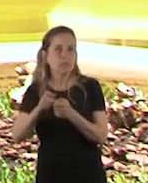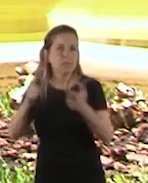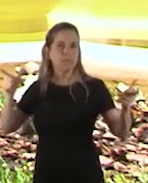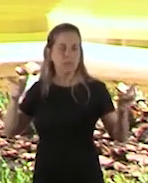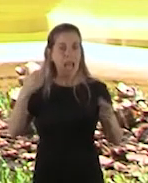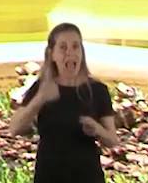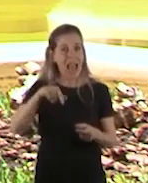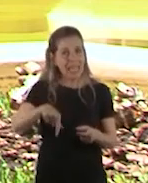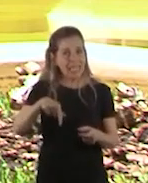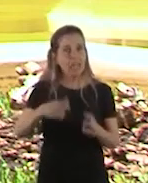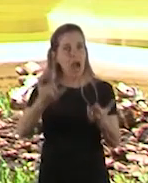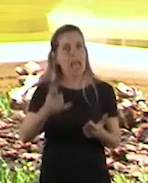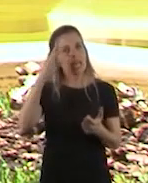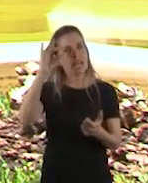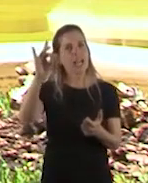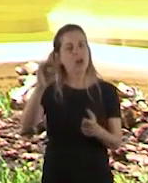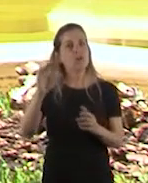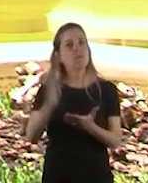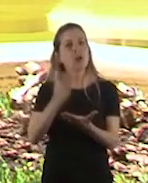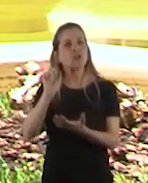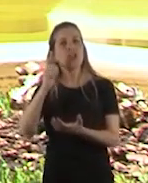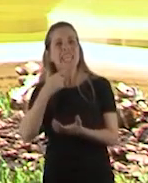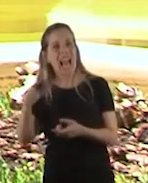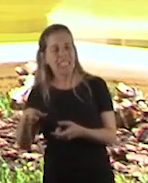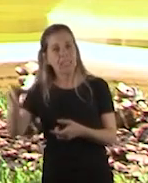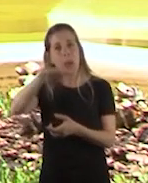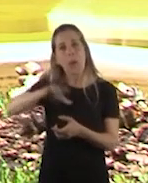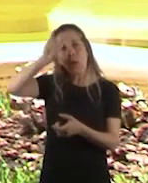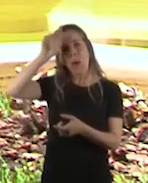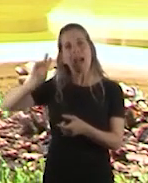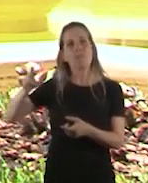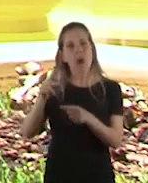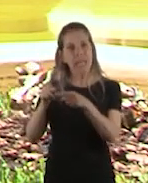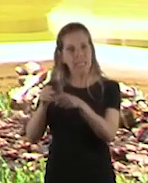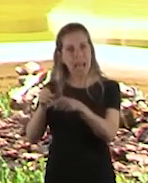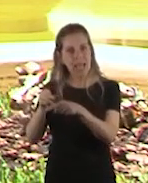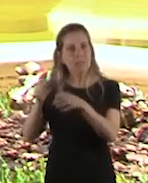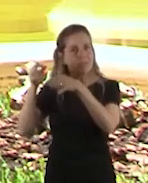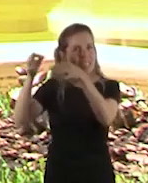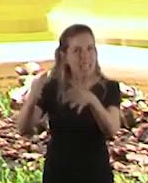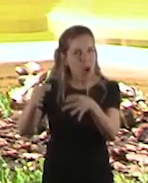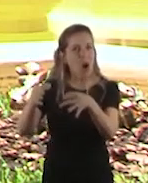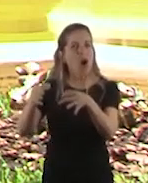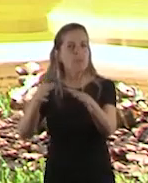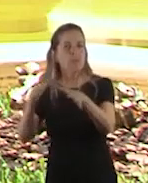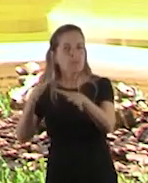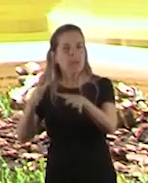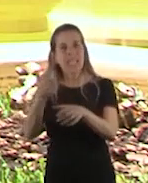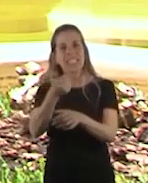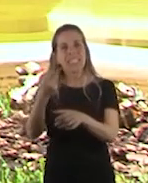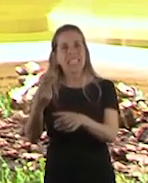Argentina logró un nuevo récord de producción de gas no convencional en Vaca Muerta y alcanzó más de